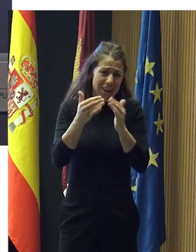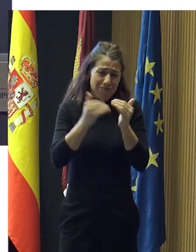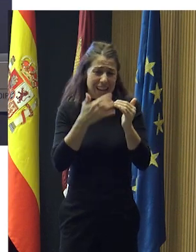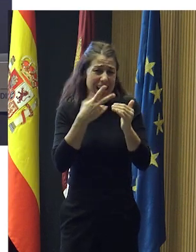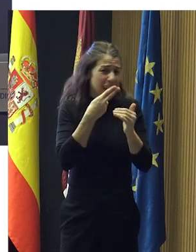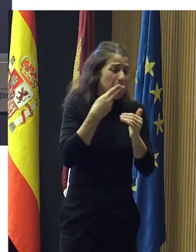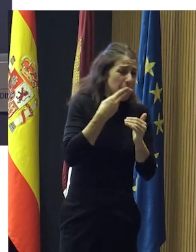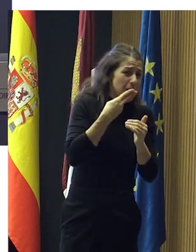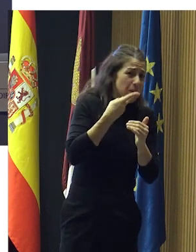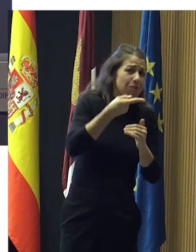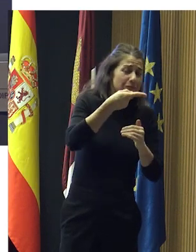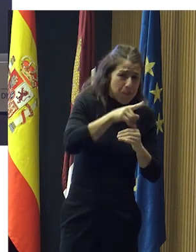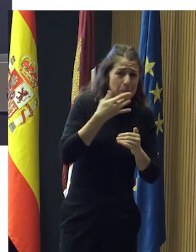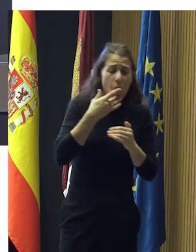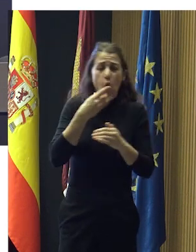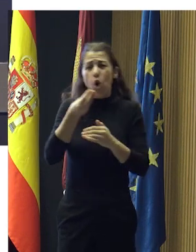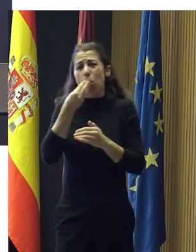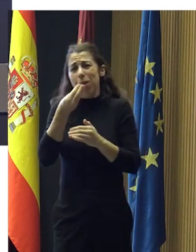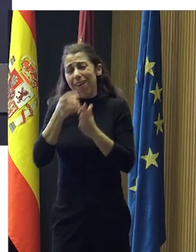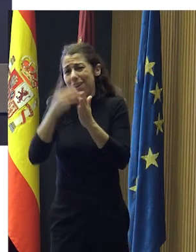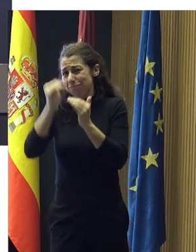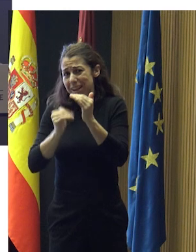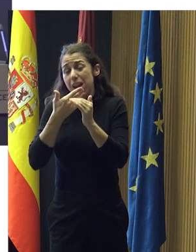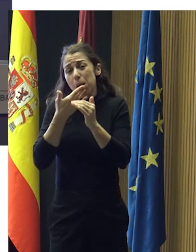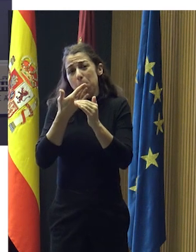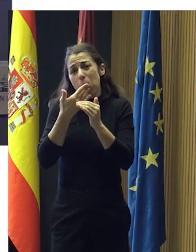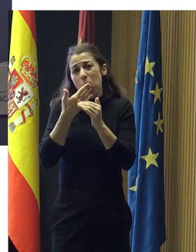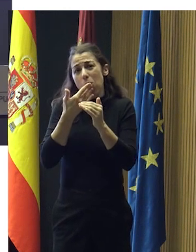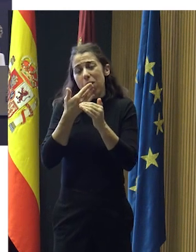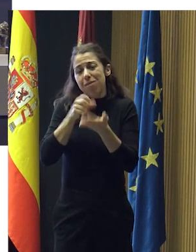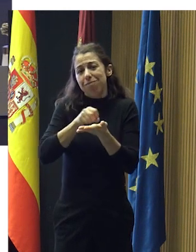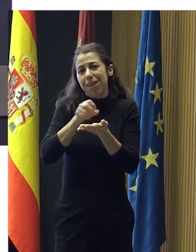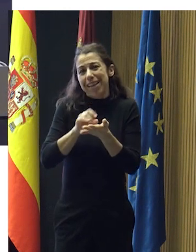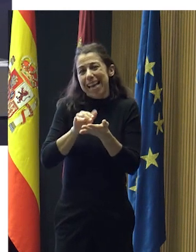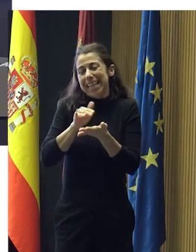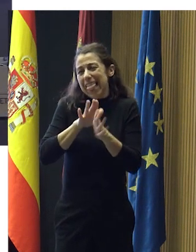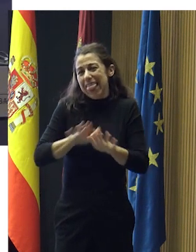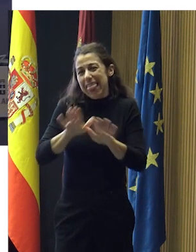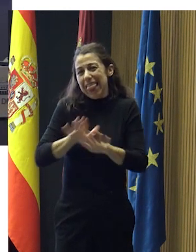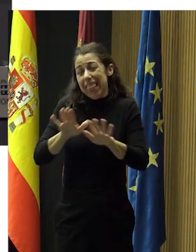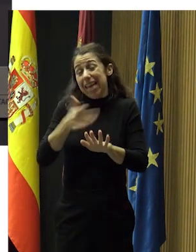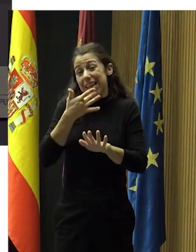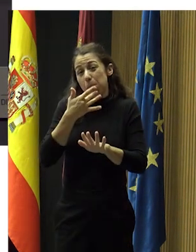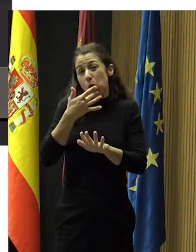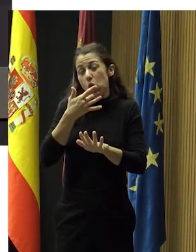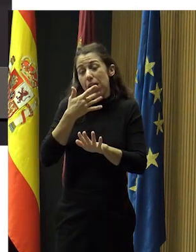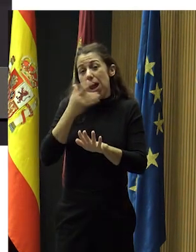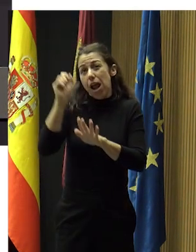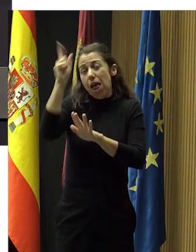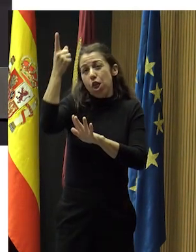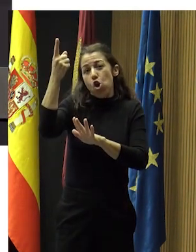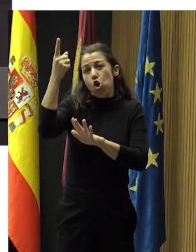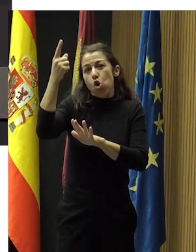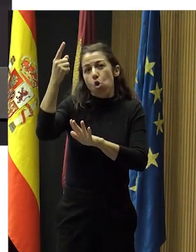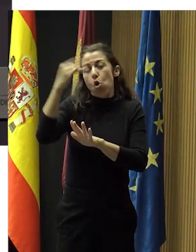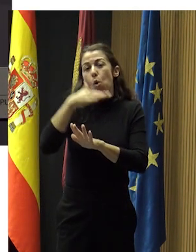al tabaquismo, sino a esta alimentación inadecuada y a este sedentarismo. Y también, por supuesto, a la radiación ultravioleta, ¿no? ¿Y cómo